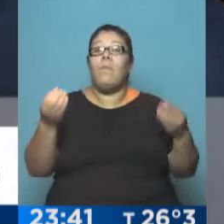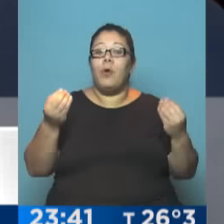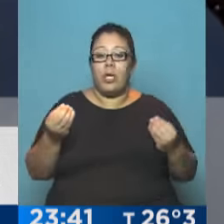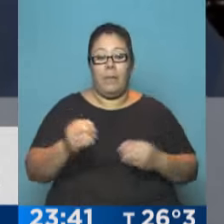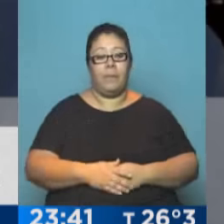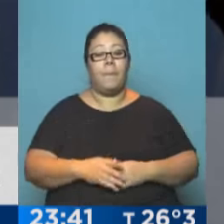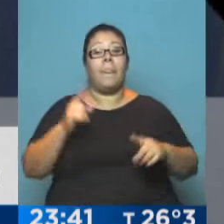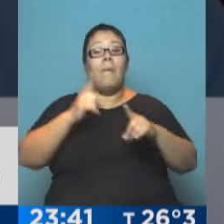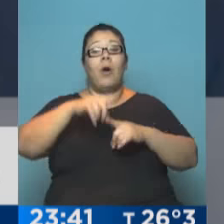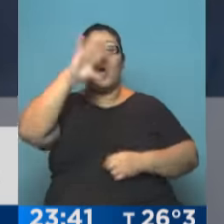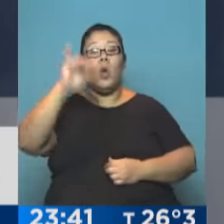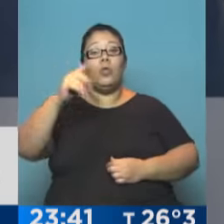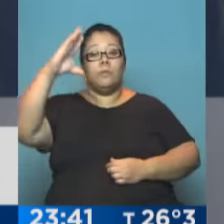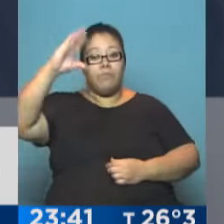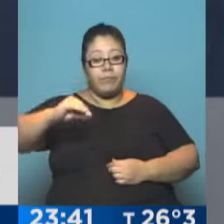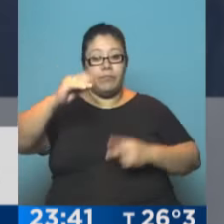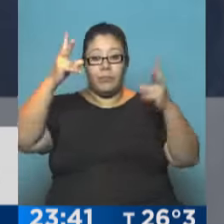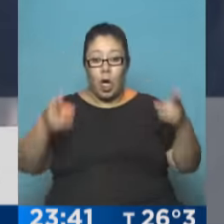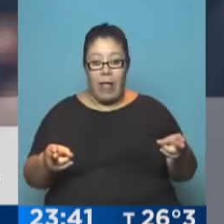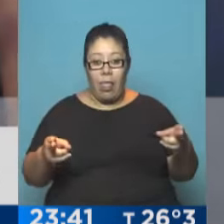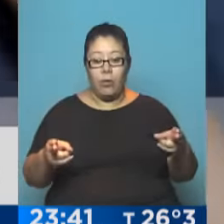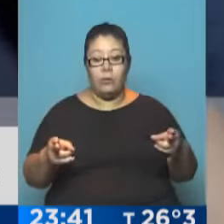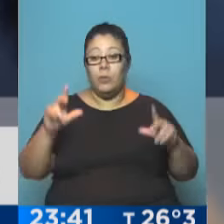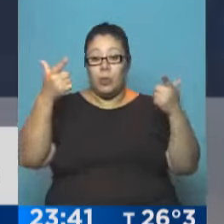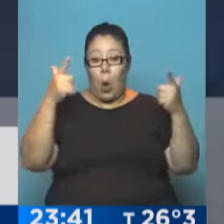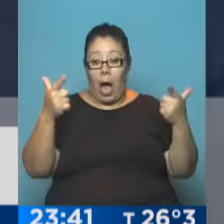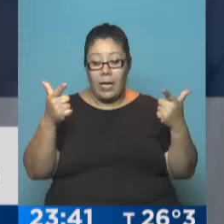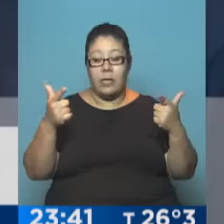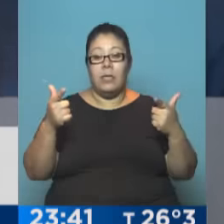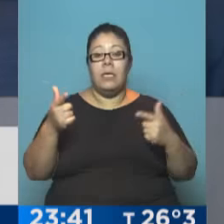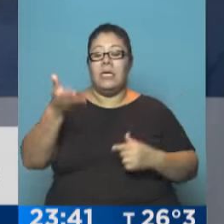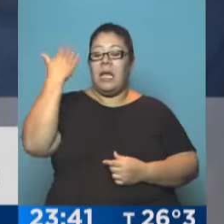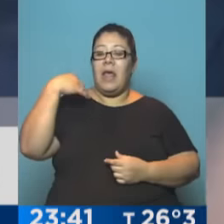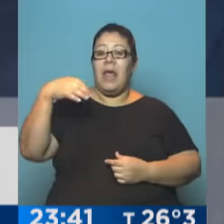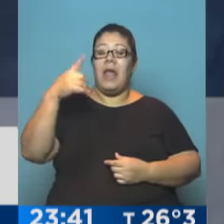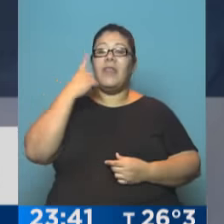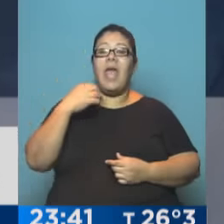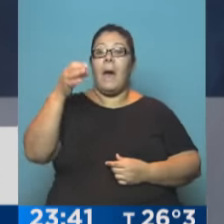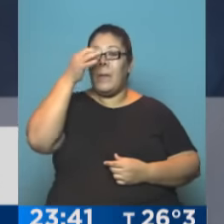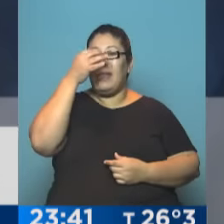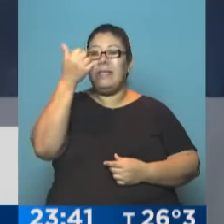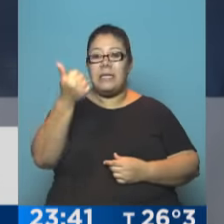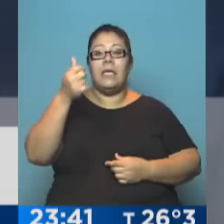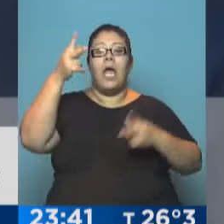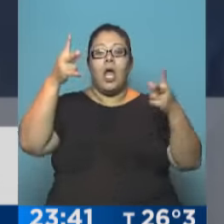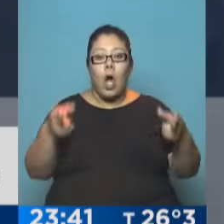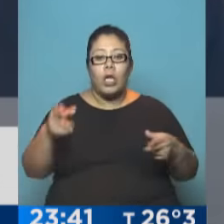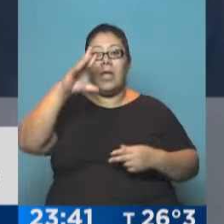de Sur, la responsable, desde el día 26 que vienen estos cortes,